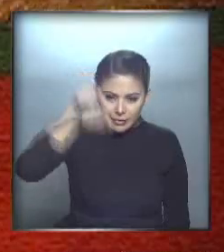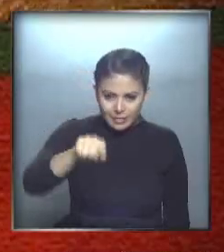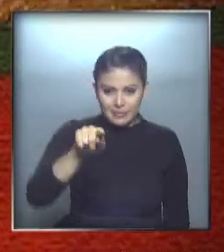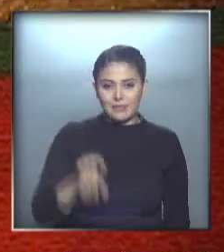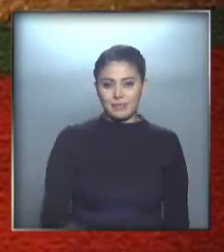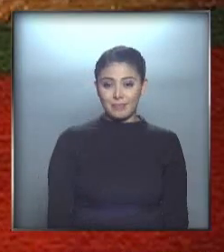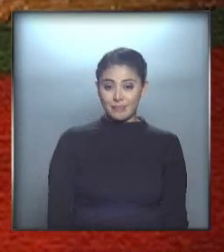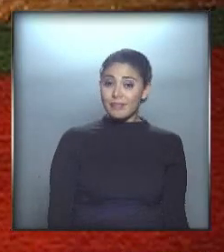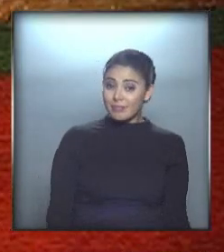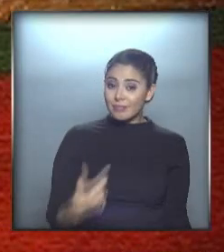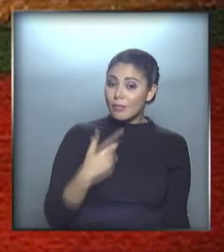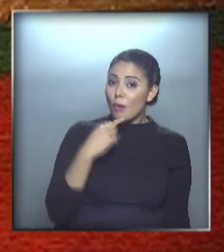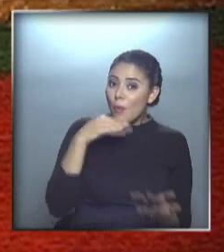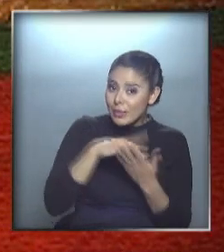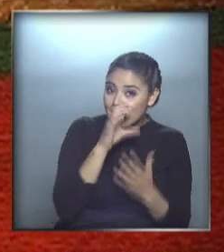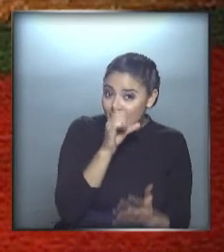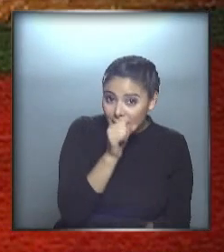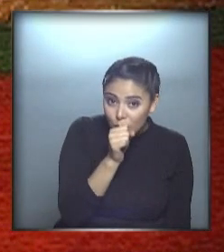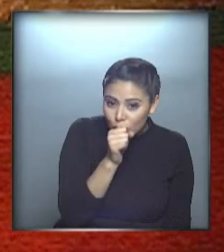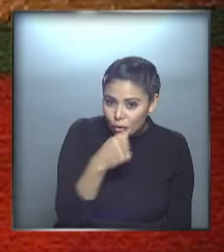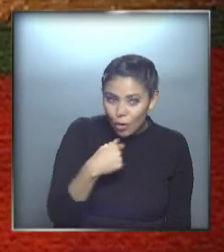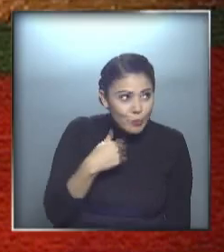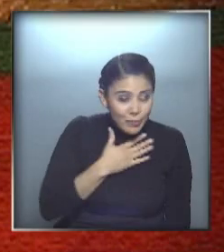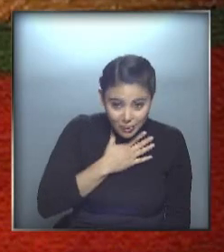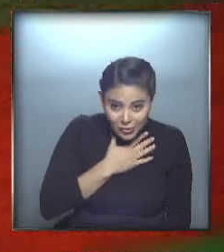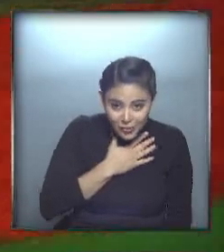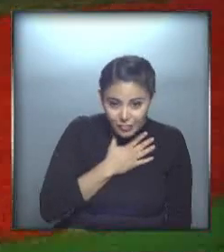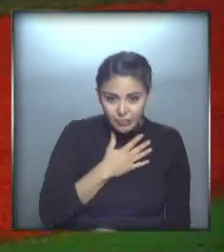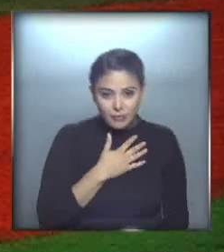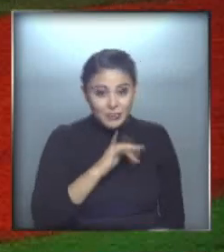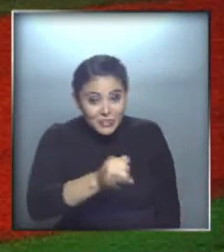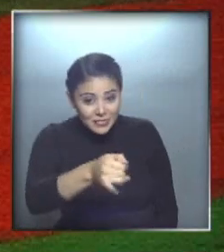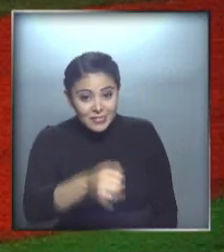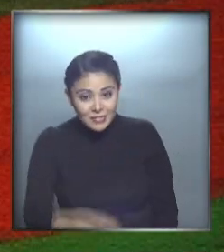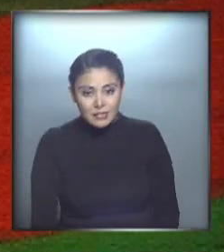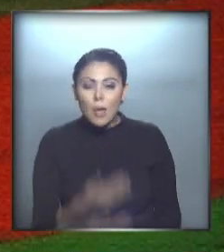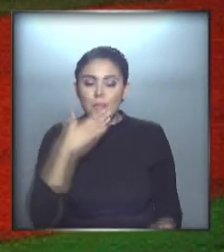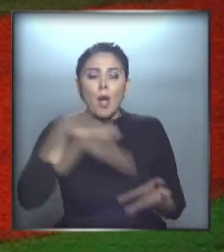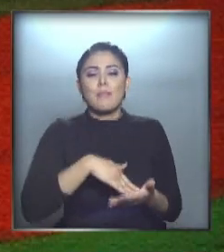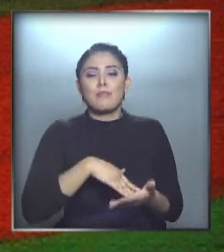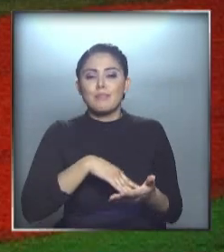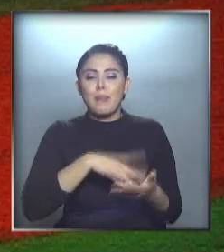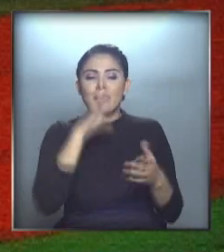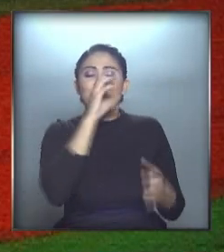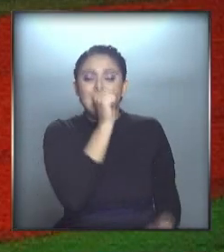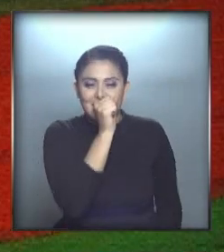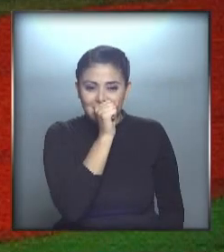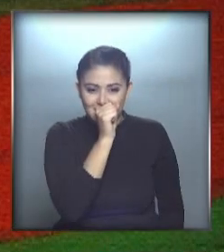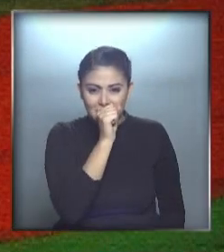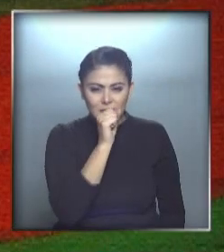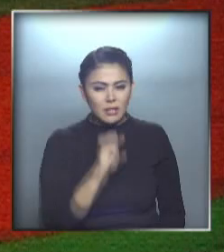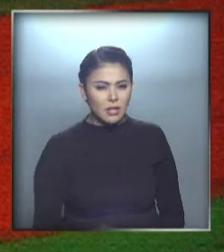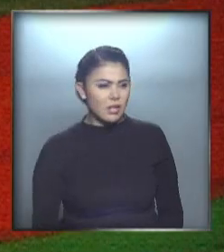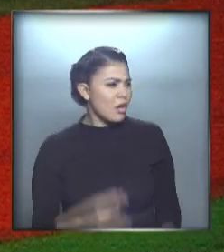aquí. ¿Me prometés no contarle a nadie mi secreto, Samba? Sí. Prometido, Benito Quinquela Martín. ¿Y